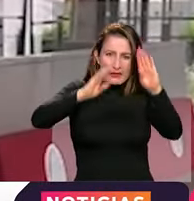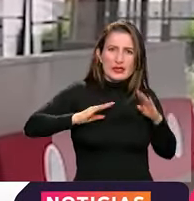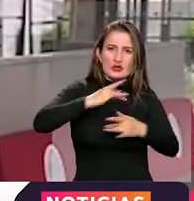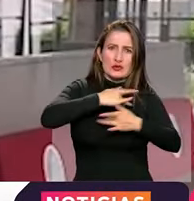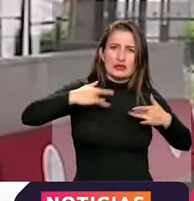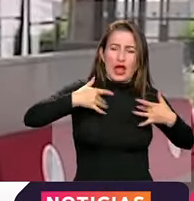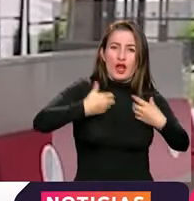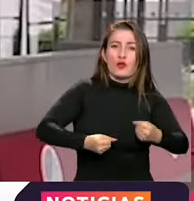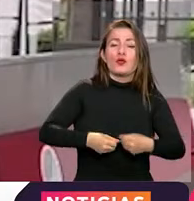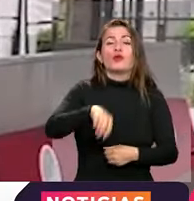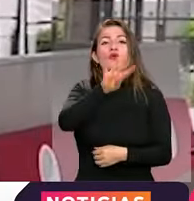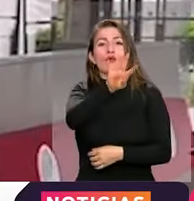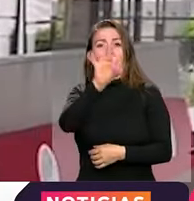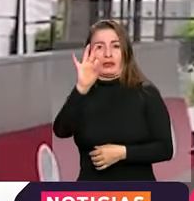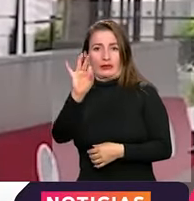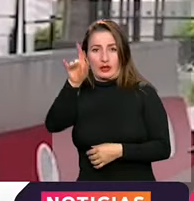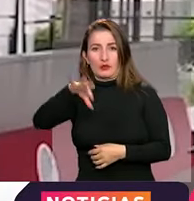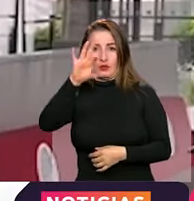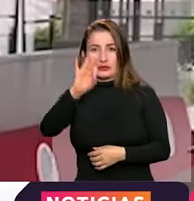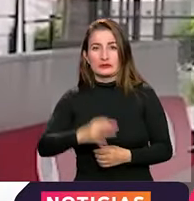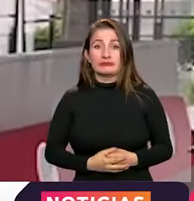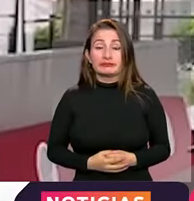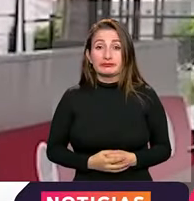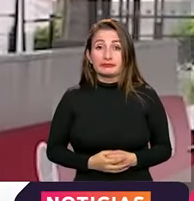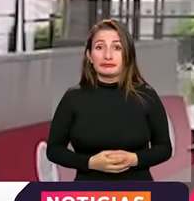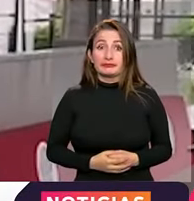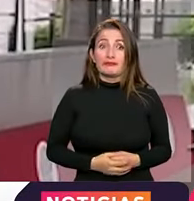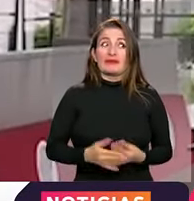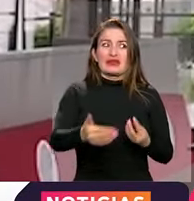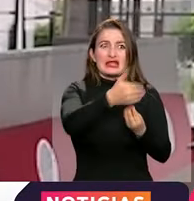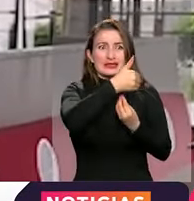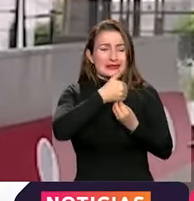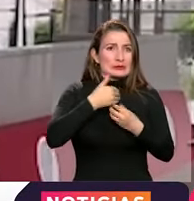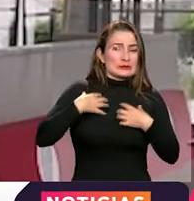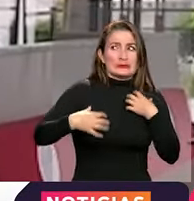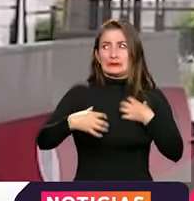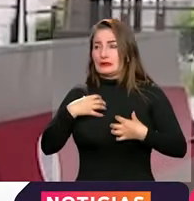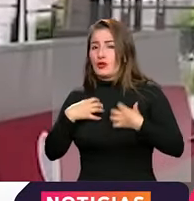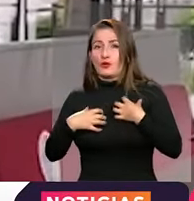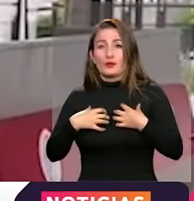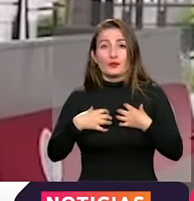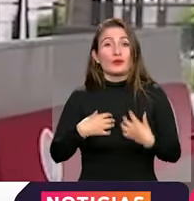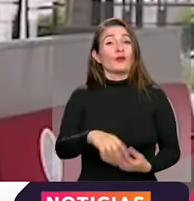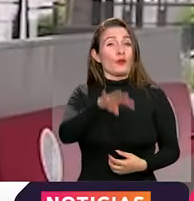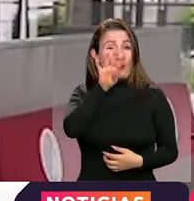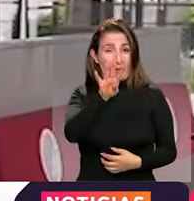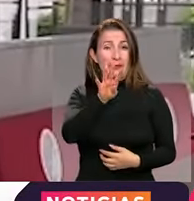salud, 43%. Y la inseguridad en un